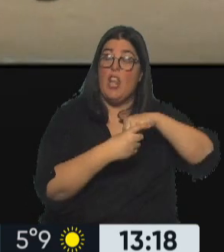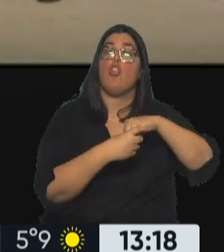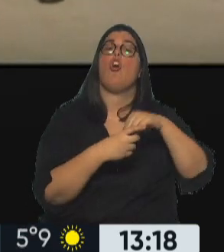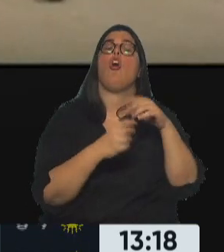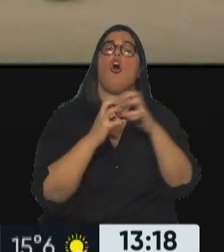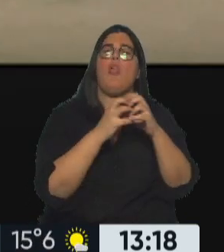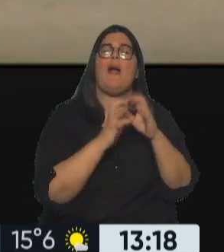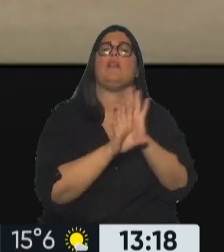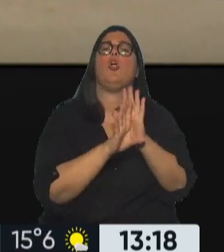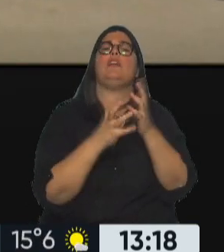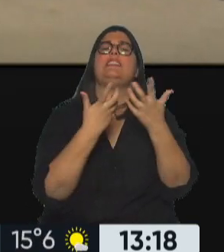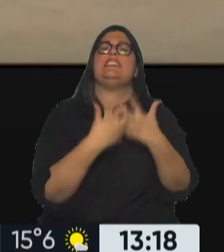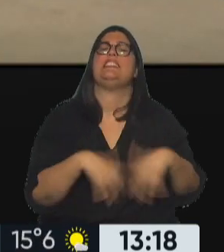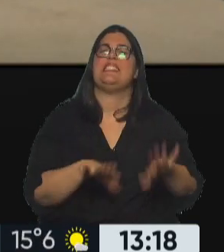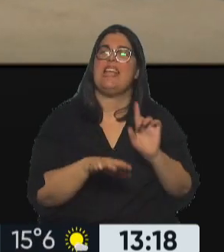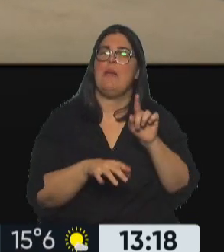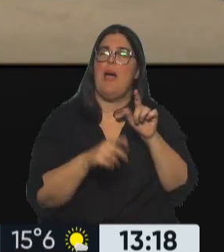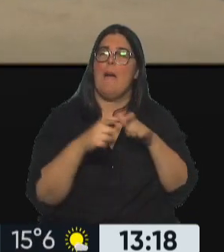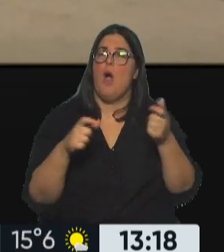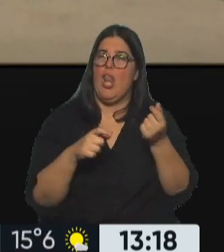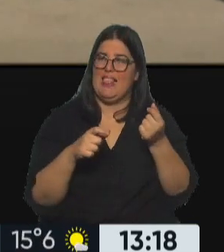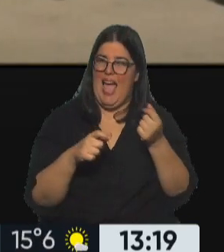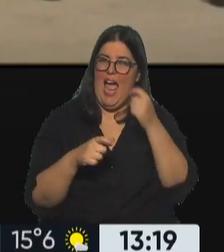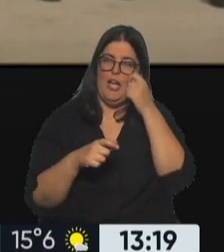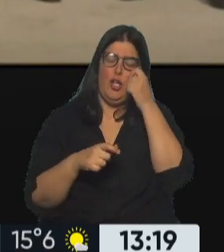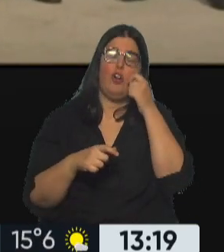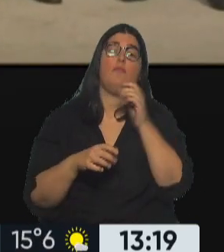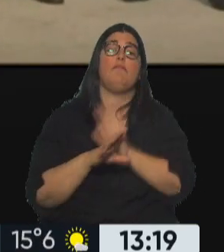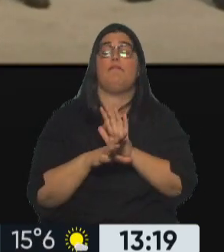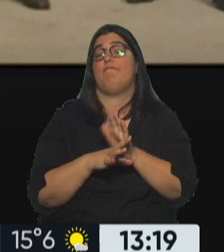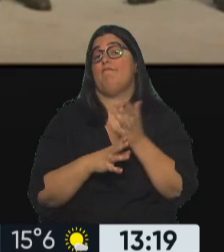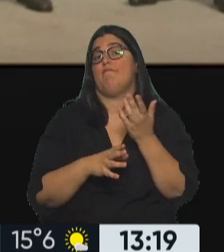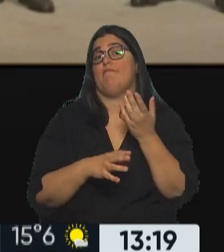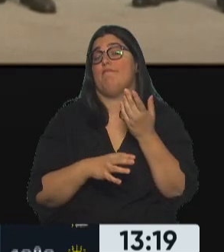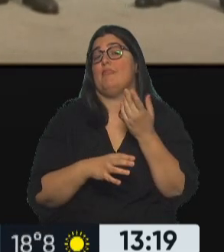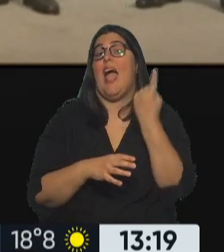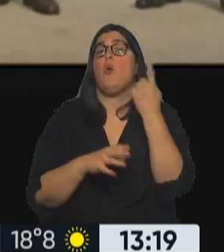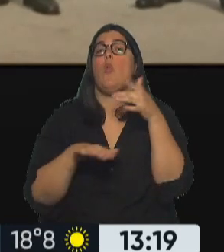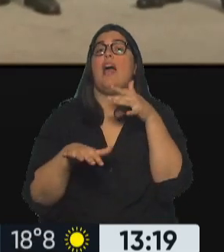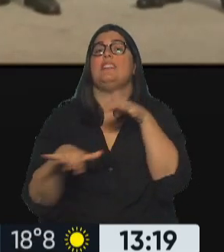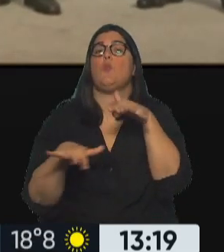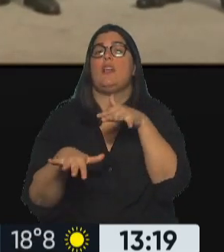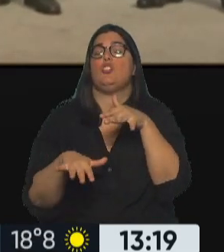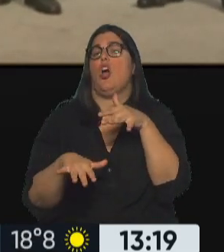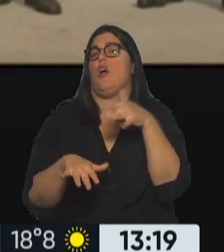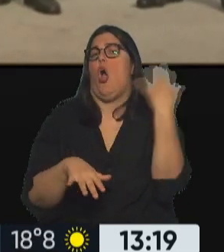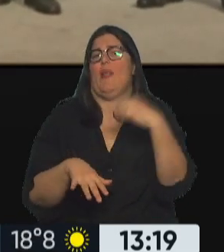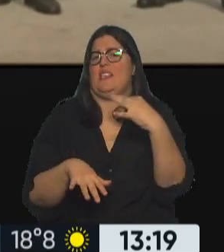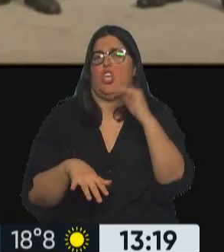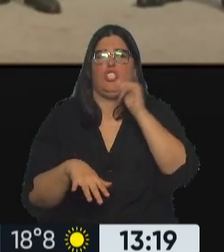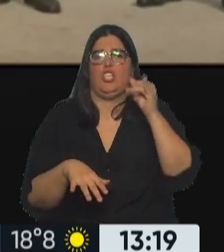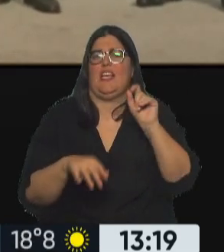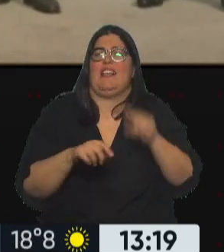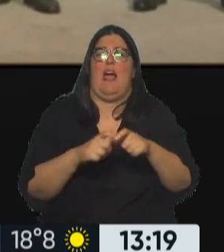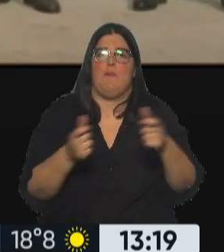la característica de que hay un agente que obliga al uso de la moneda local, con más o menos